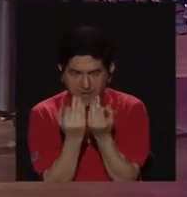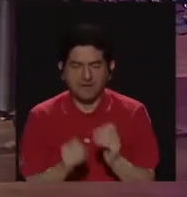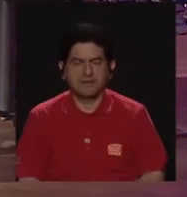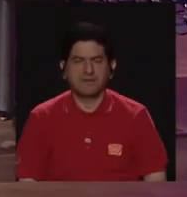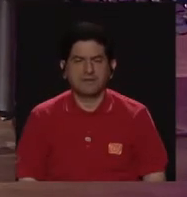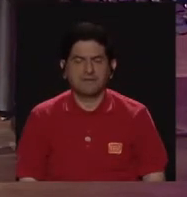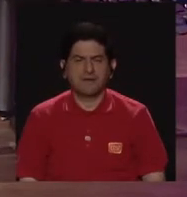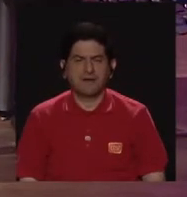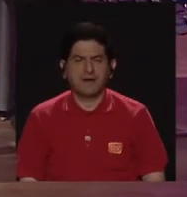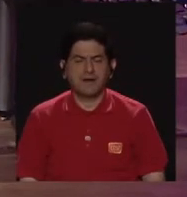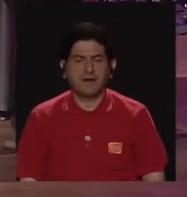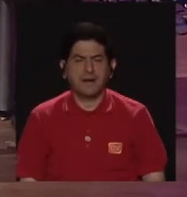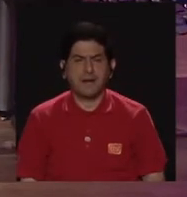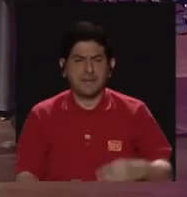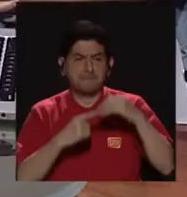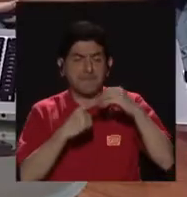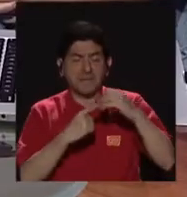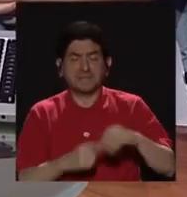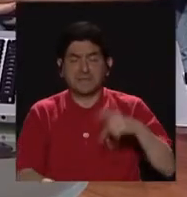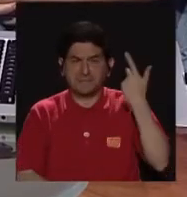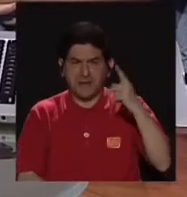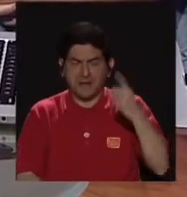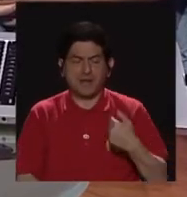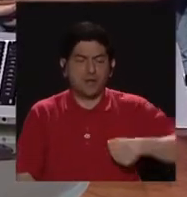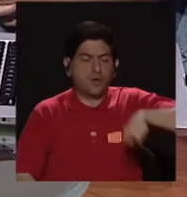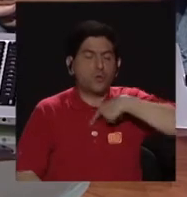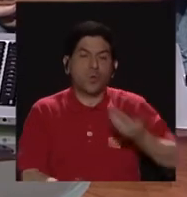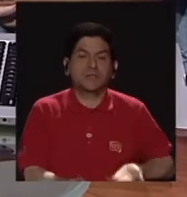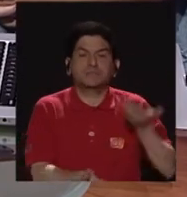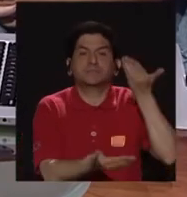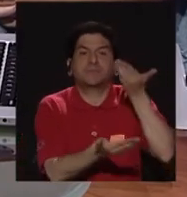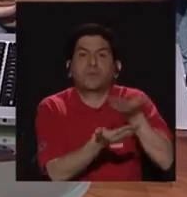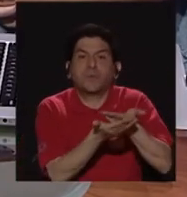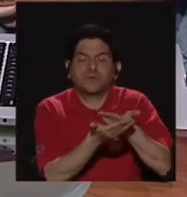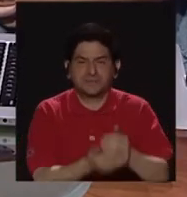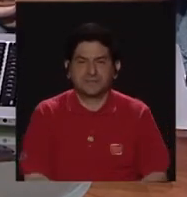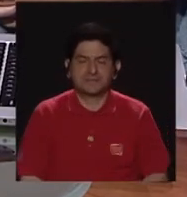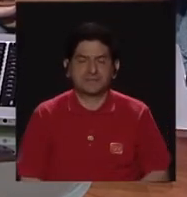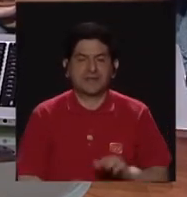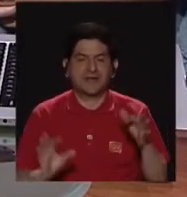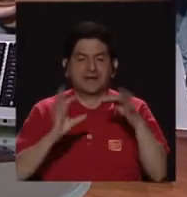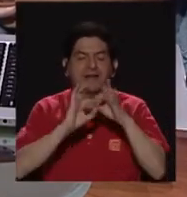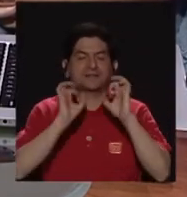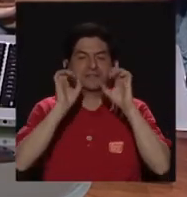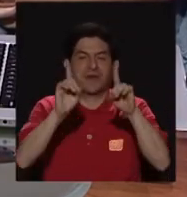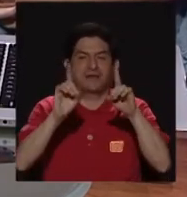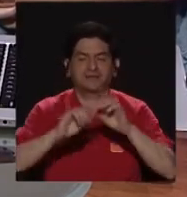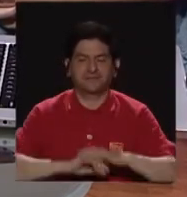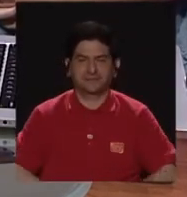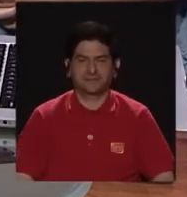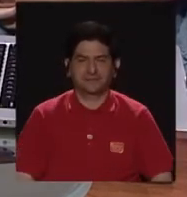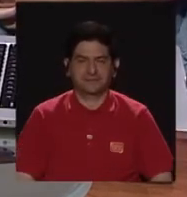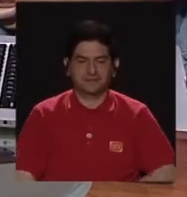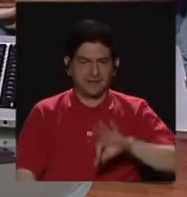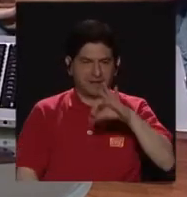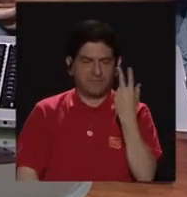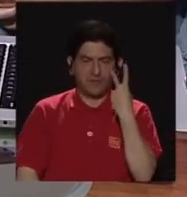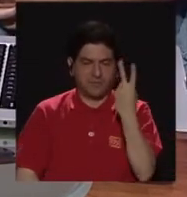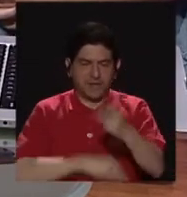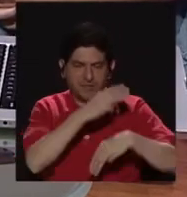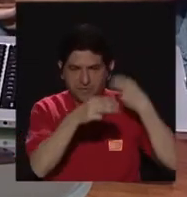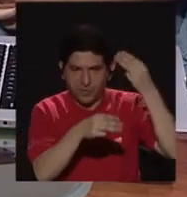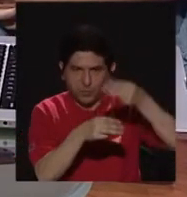la mayor amenaza que representan nuestras propuestas es nuestras propuestas educativas nuestra forma de ver el